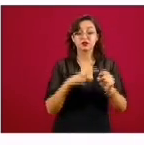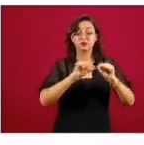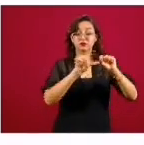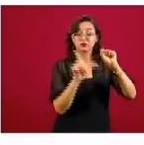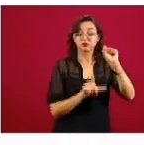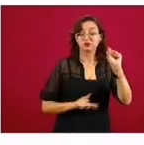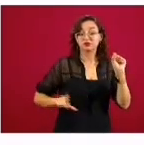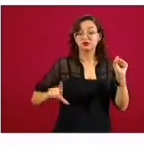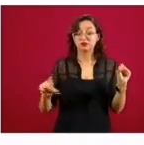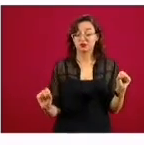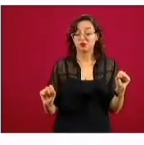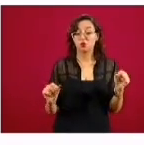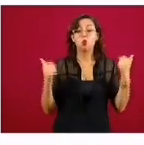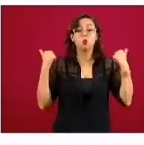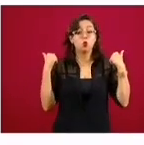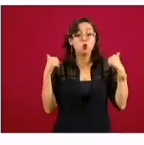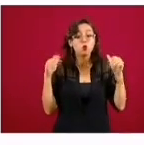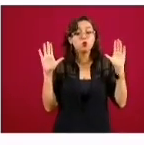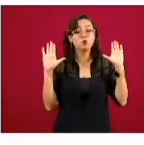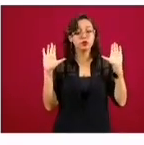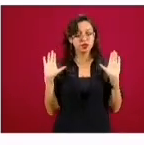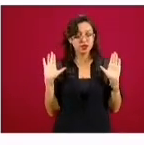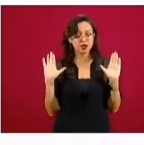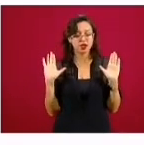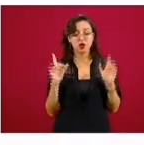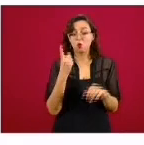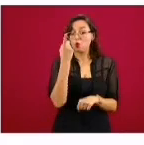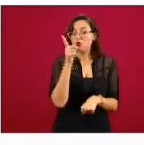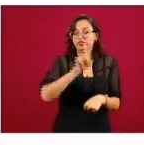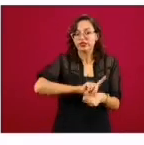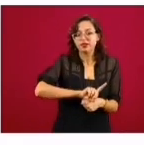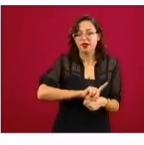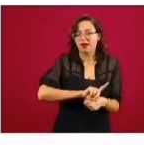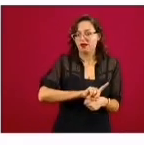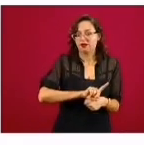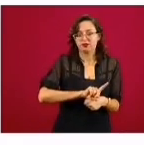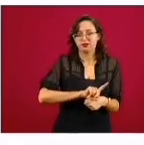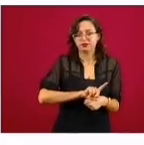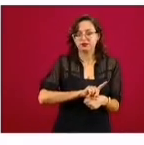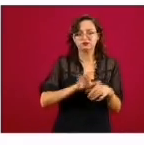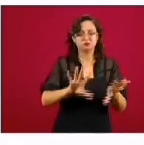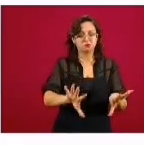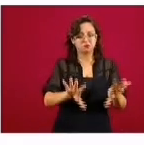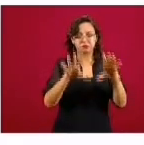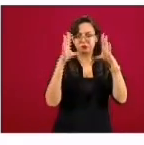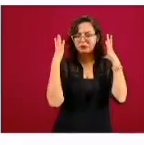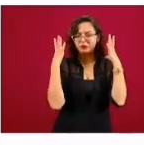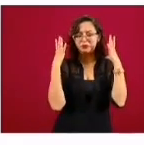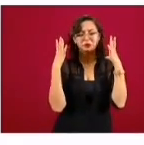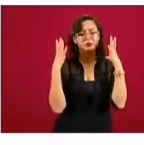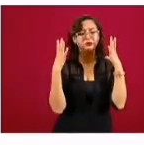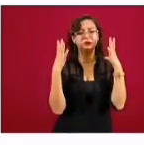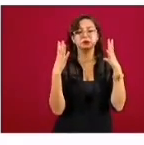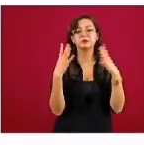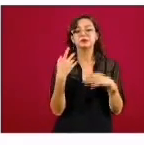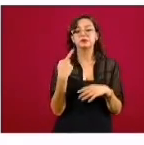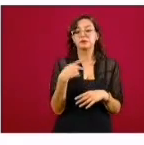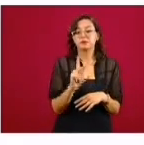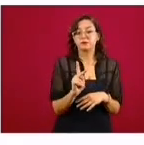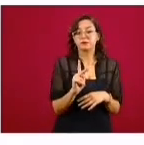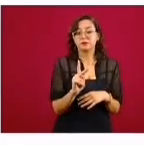nacional en un solo día, y que hubiera sido muy rápida, pero